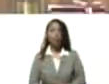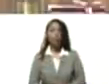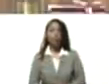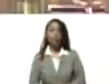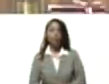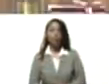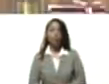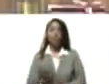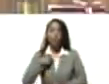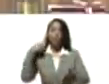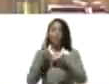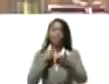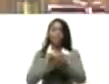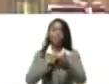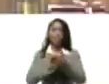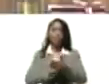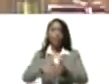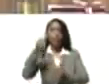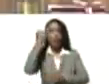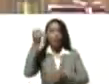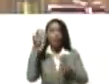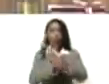e insisto de esta idea